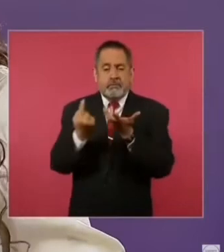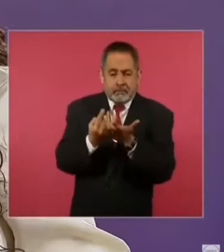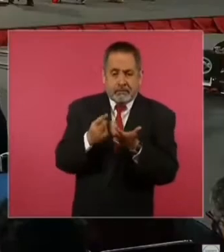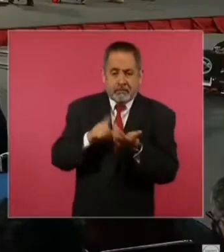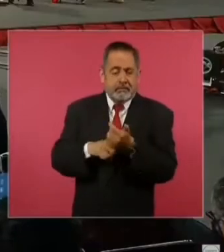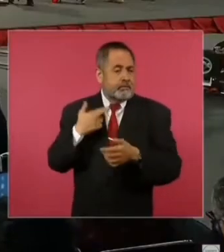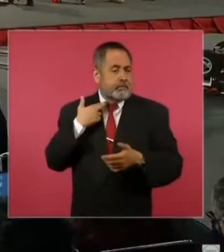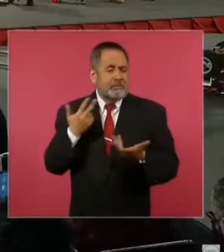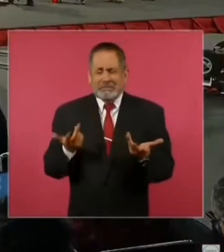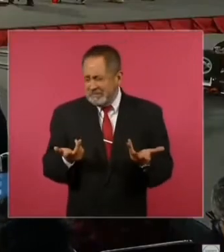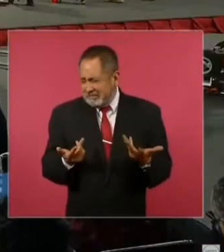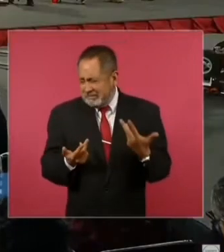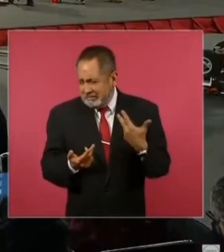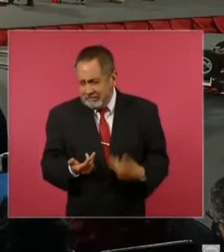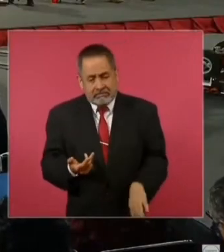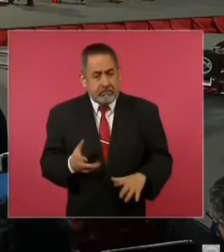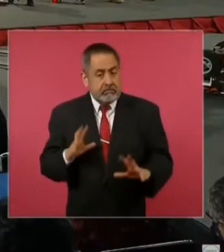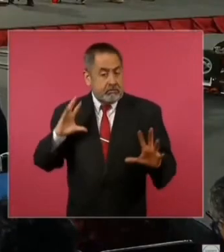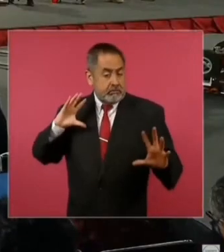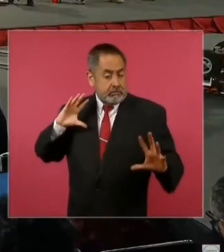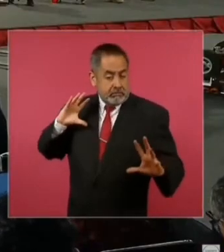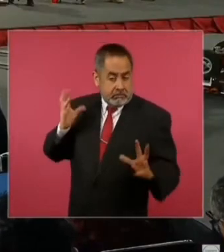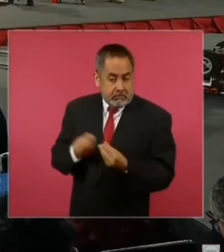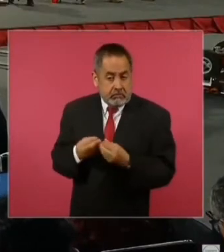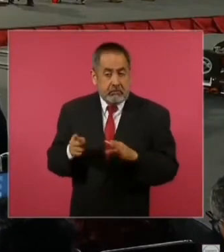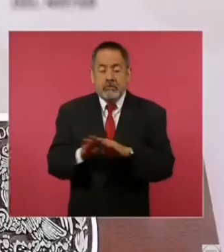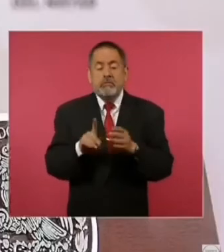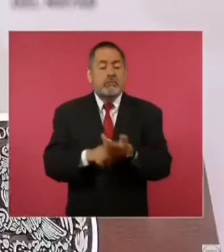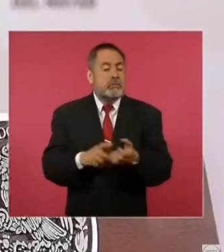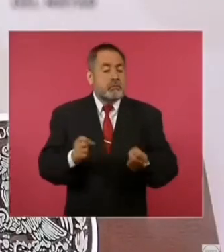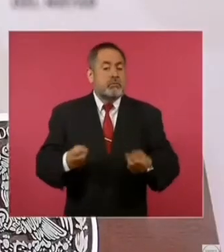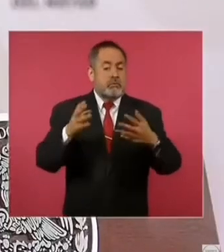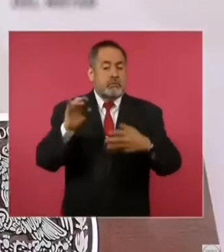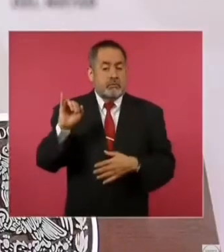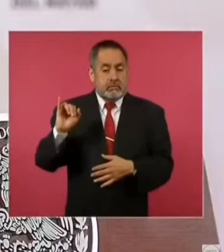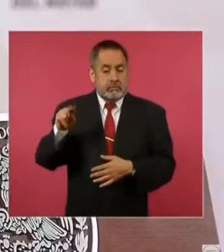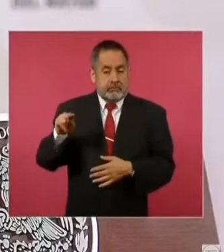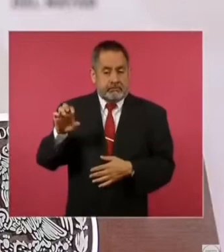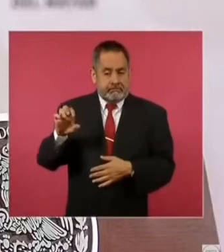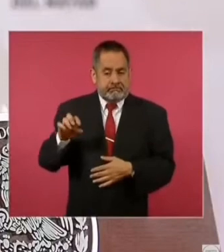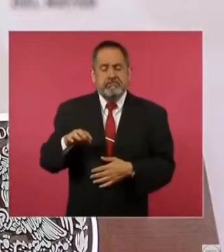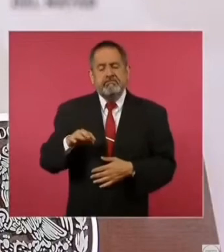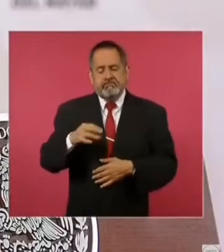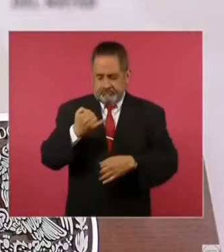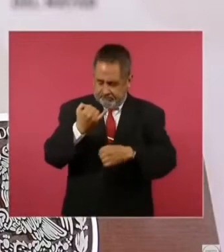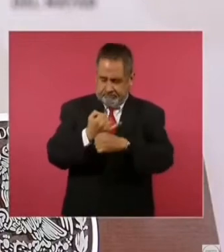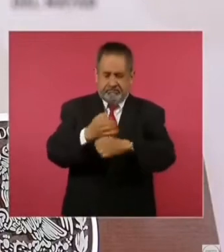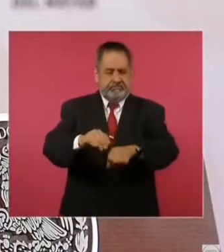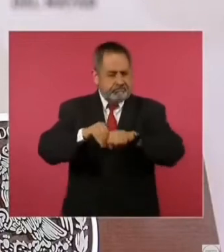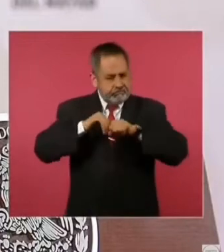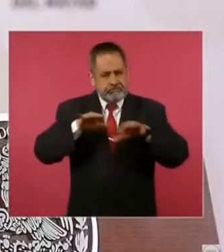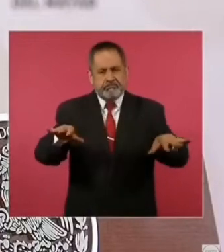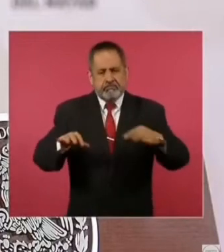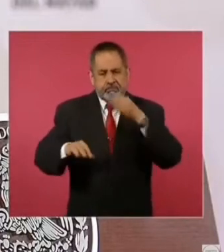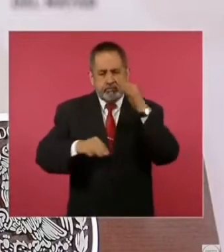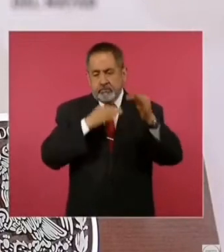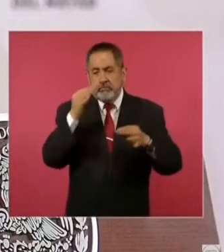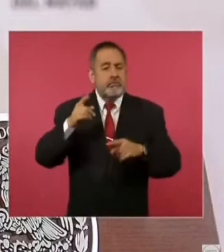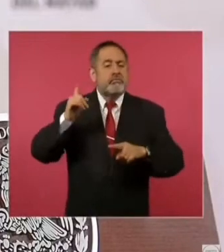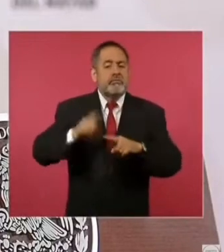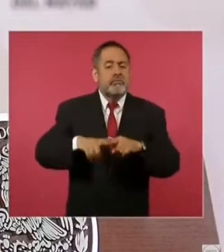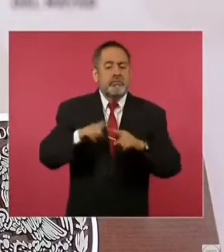Al día de hoy, con estos resultados emitidos por el INE, podemos informar que